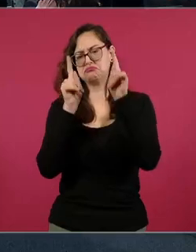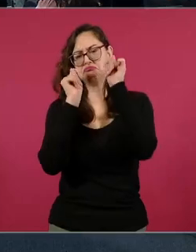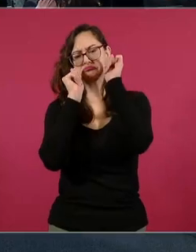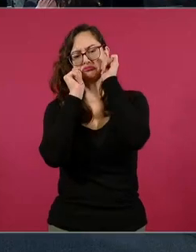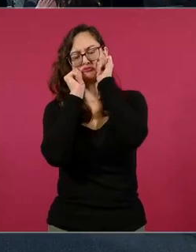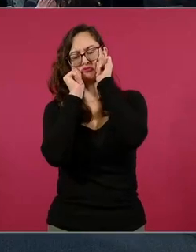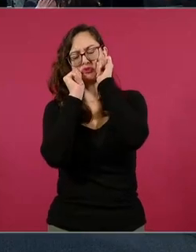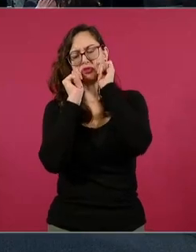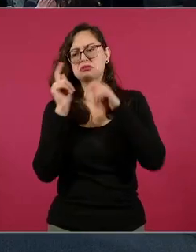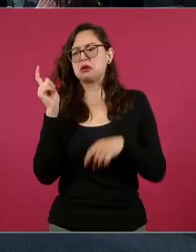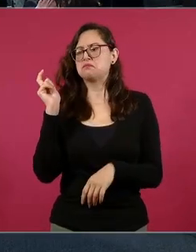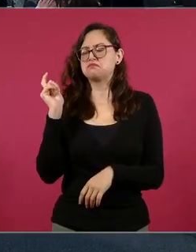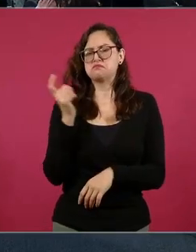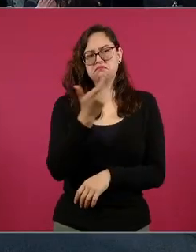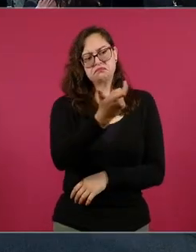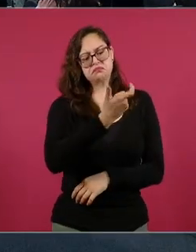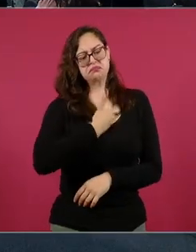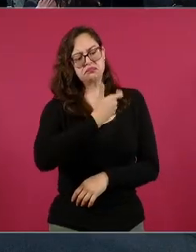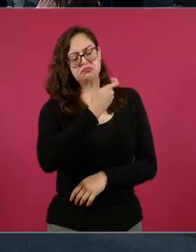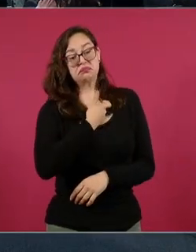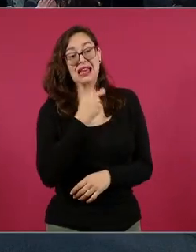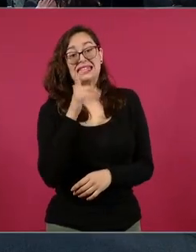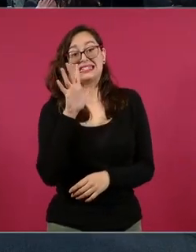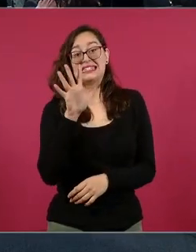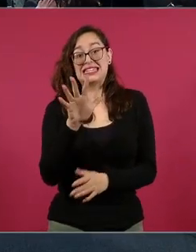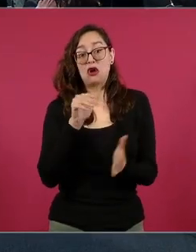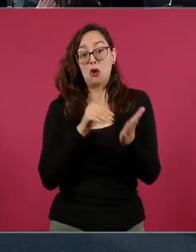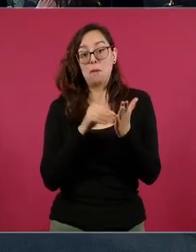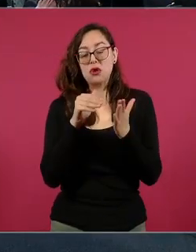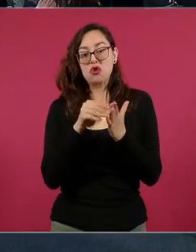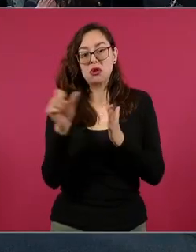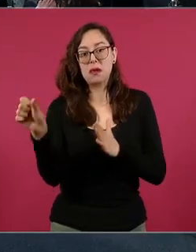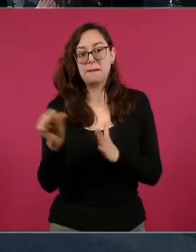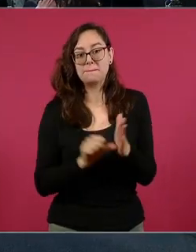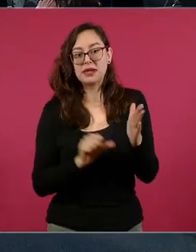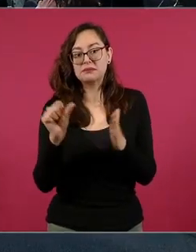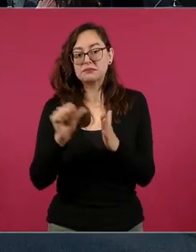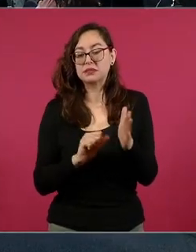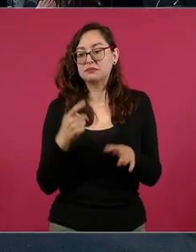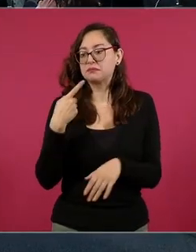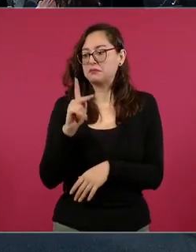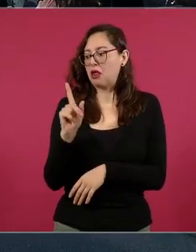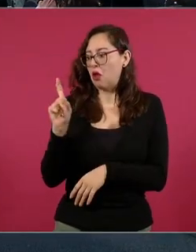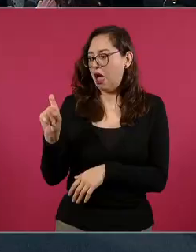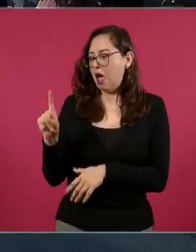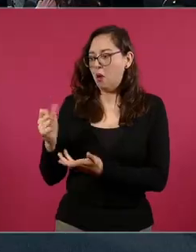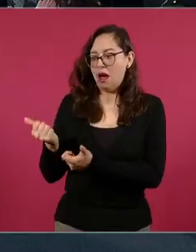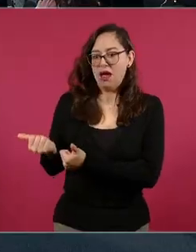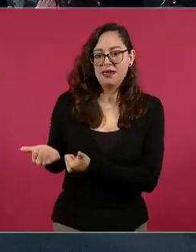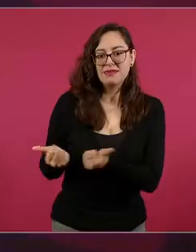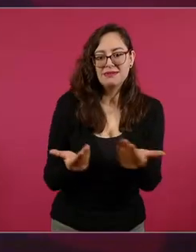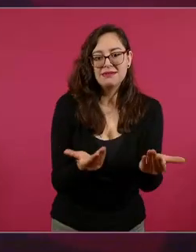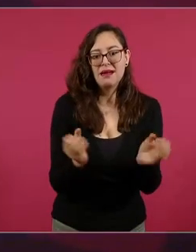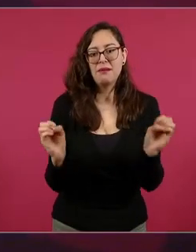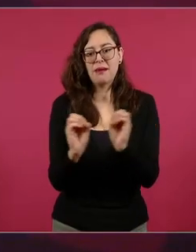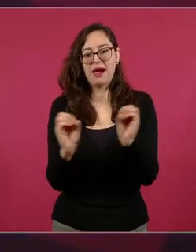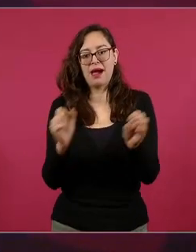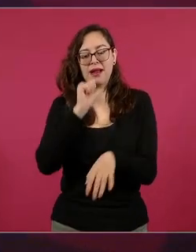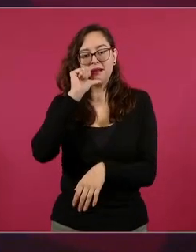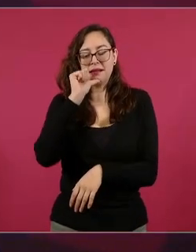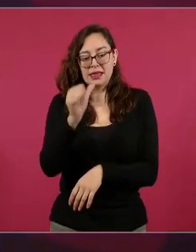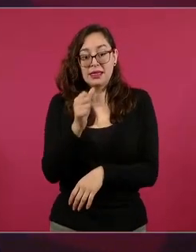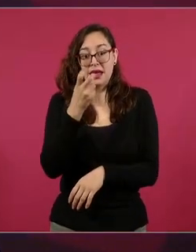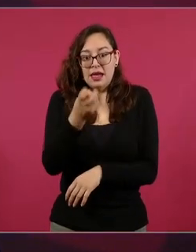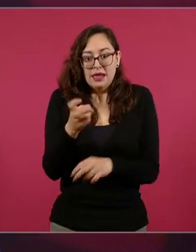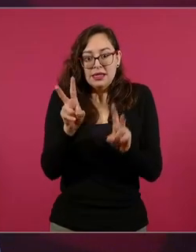capital 5 millones de pesos mensuales sin llevar un solo litro de agua. Este tema no se tendría que estar tocando aquí, presidente,